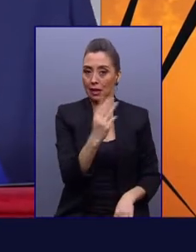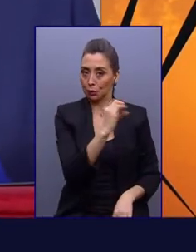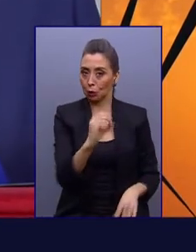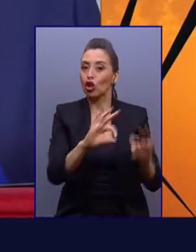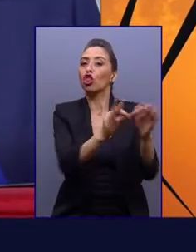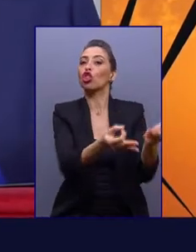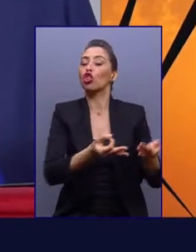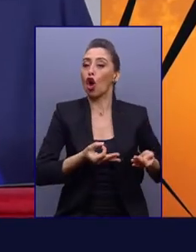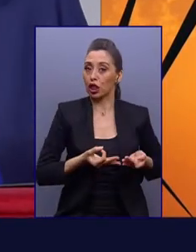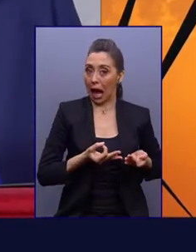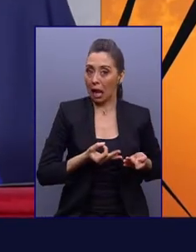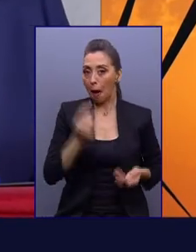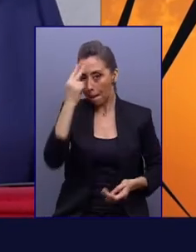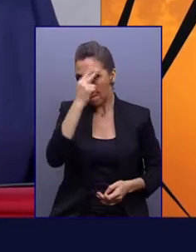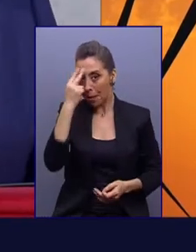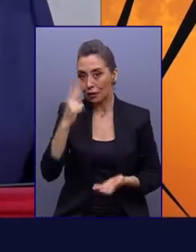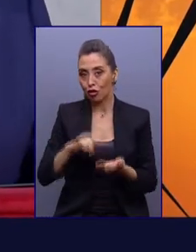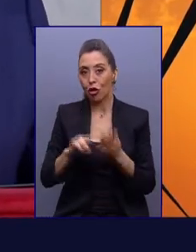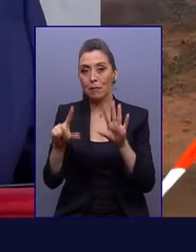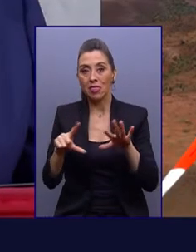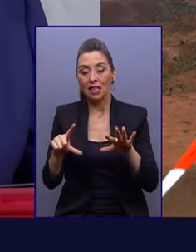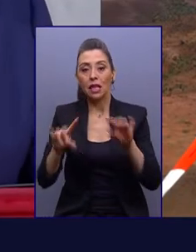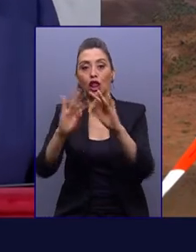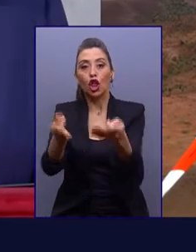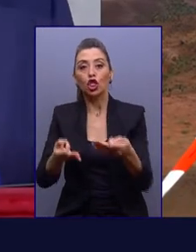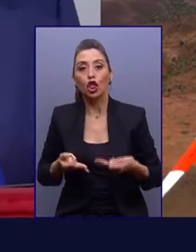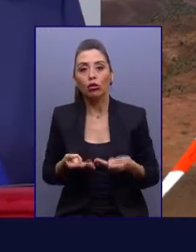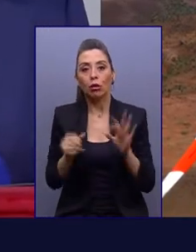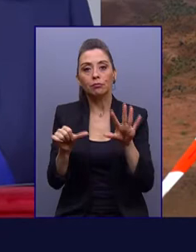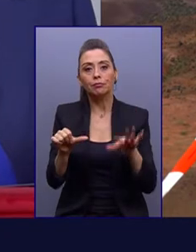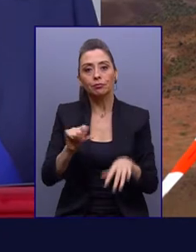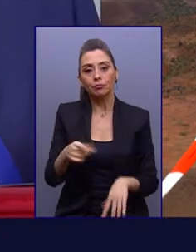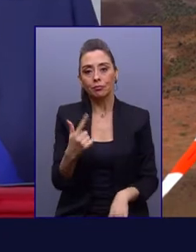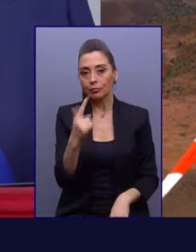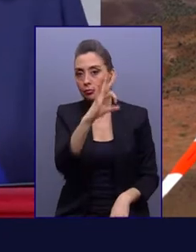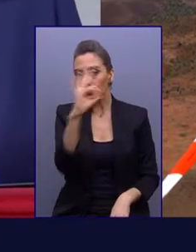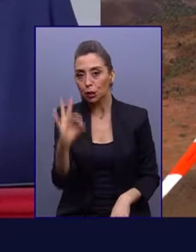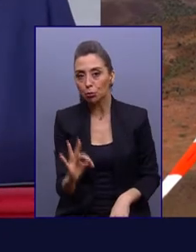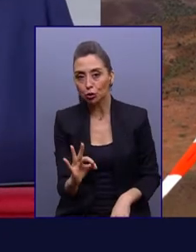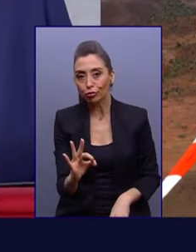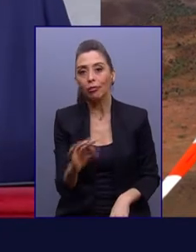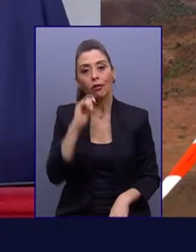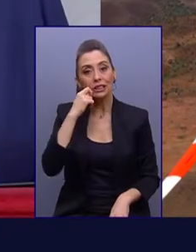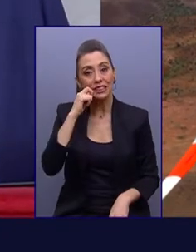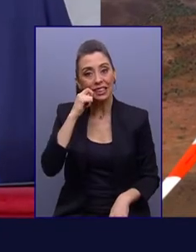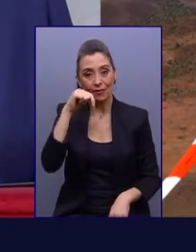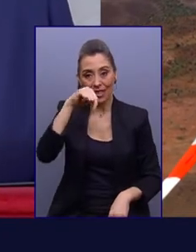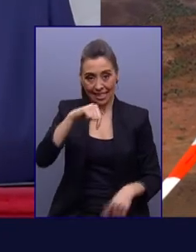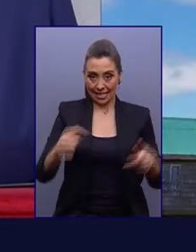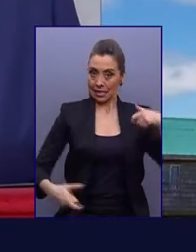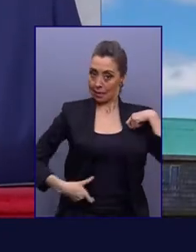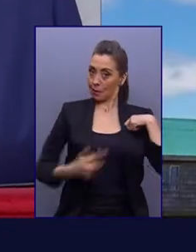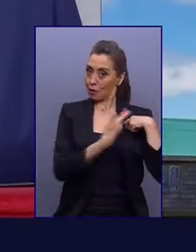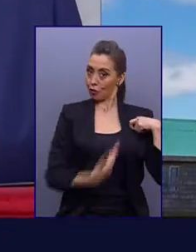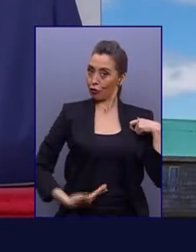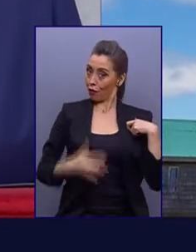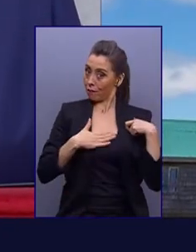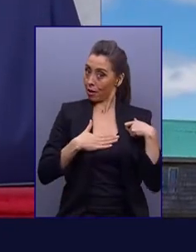del total. En marzo del 2017 llegamos a un 16,7%, lo que significa que durante este gobierno